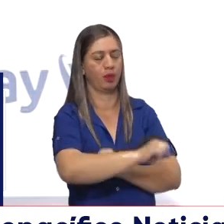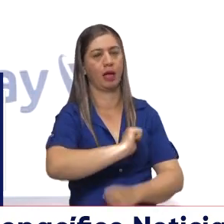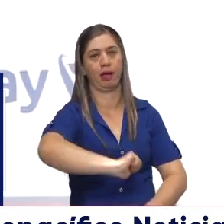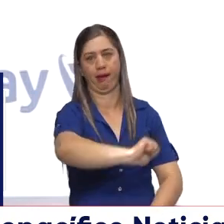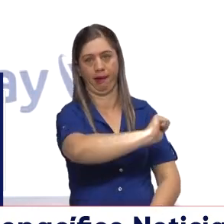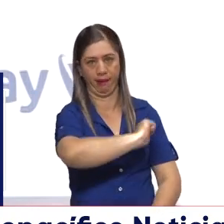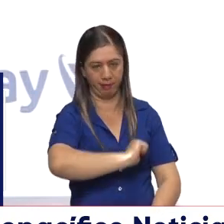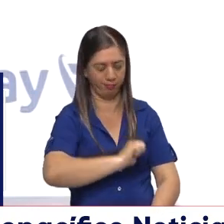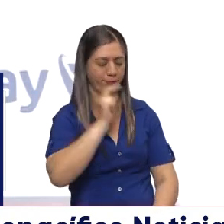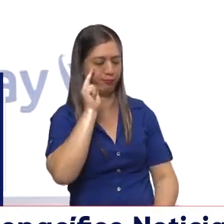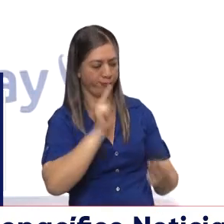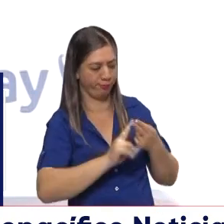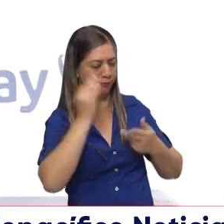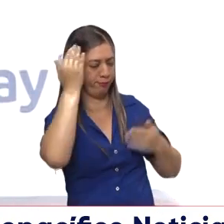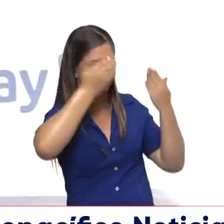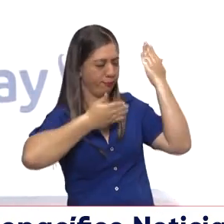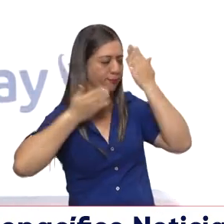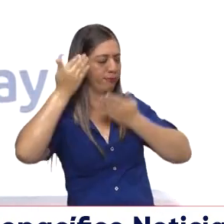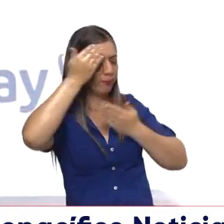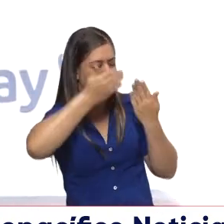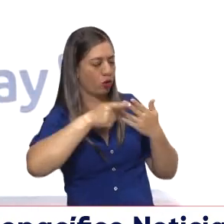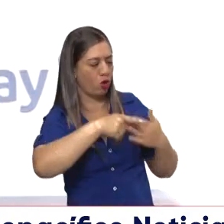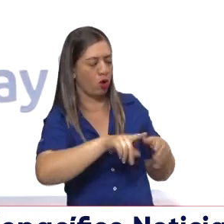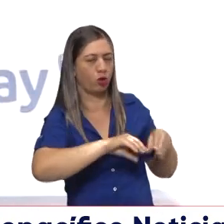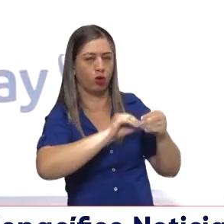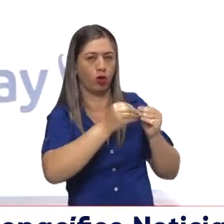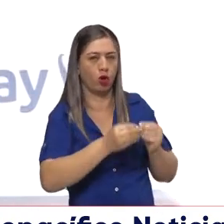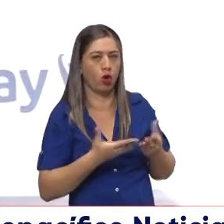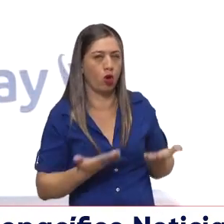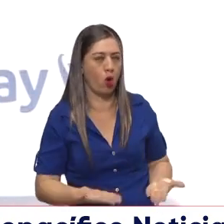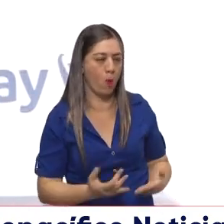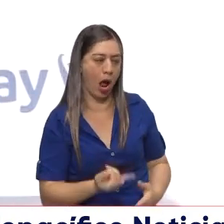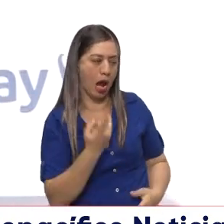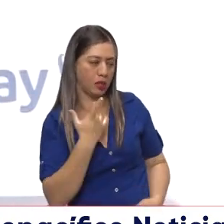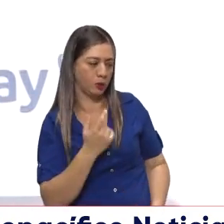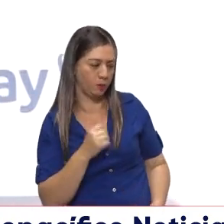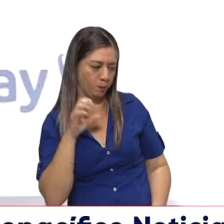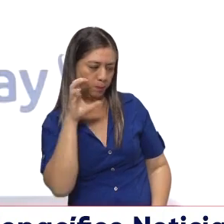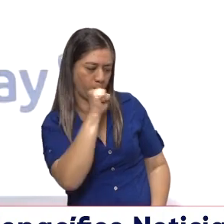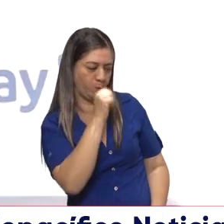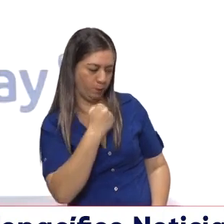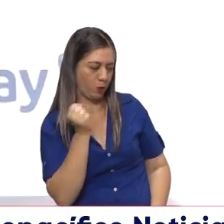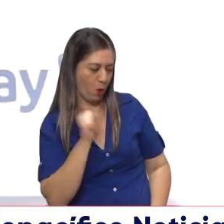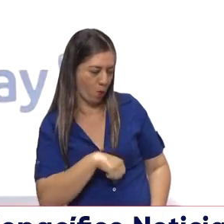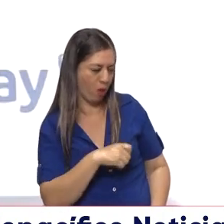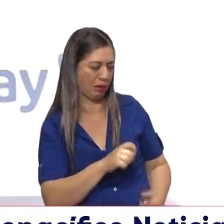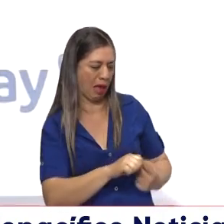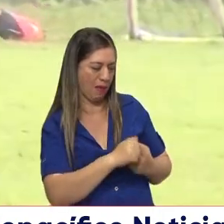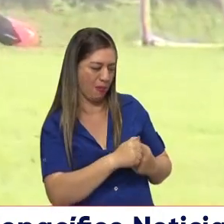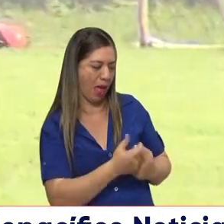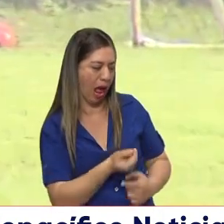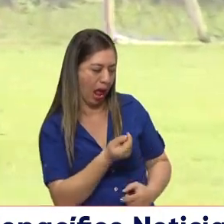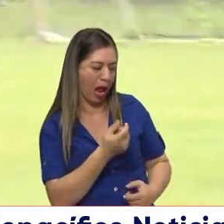Hemos estado analizando mucho la manera en que las podemos vulnerar. En eso hemos hecho énfasis en el trabajo.